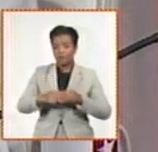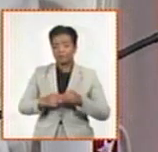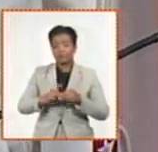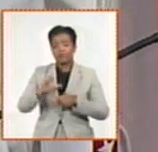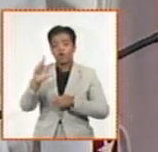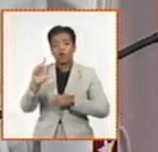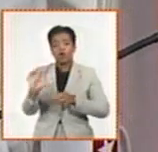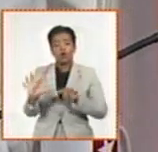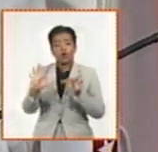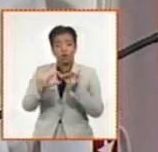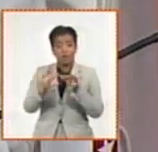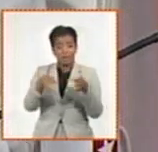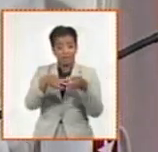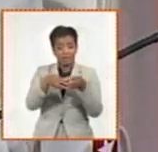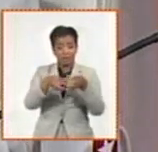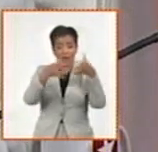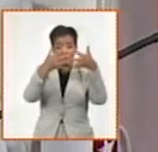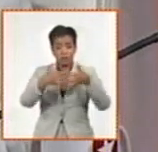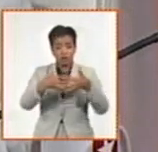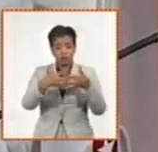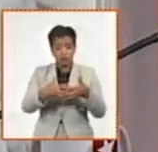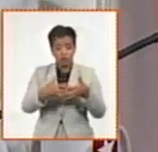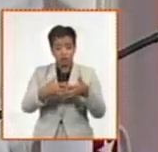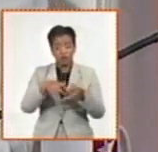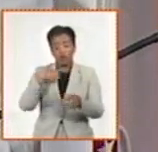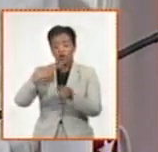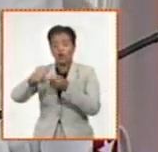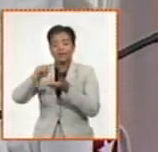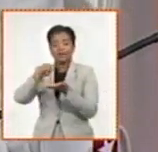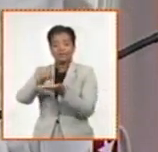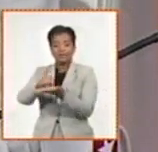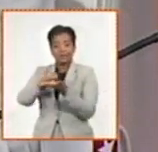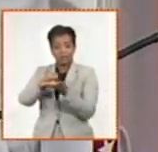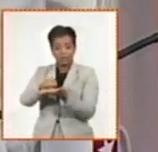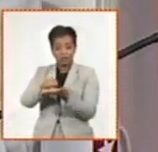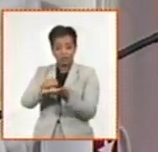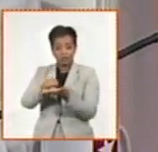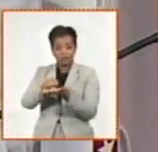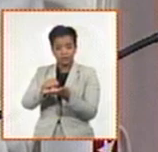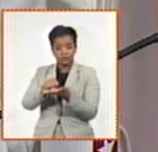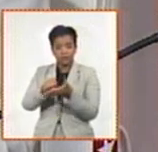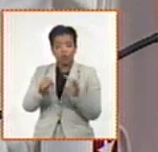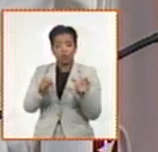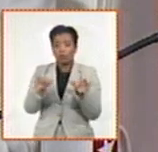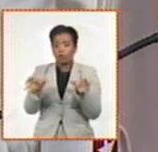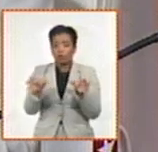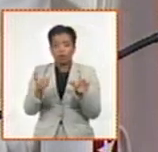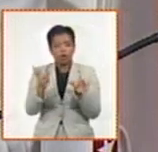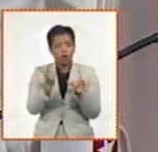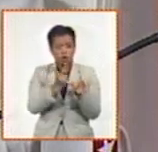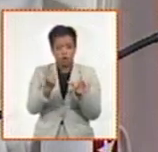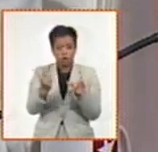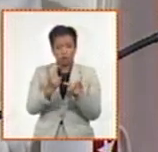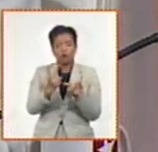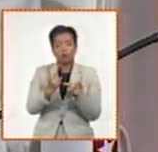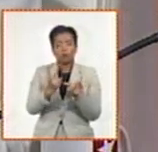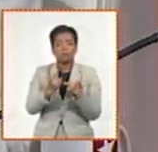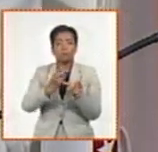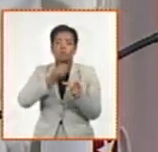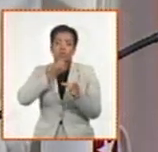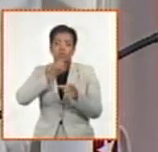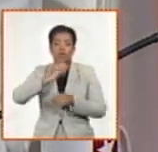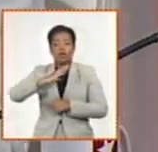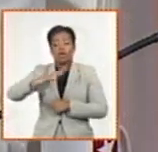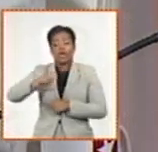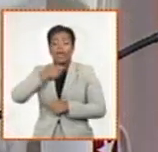claro. La cooperativa de producción agropecuaria y la de créditos y servicios, que es la que agrupa a aquellos campesinos que mantienen la